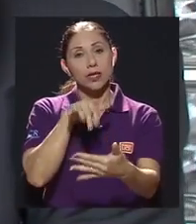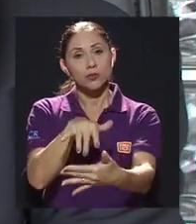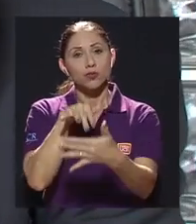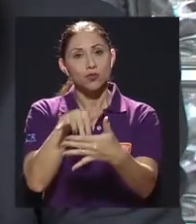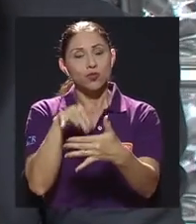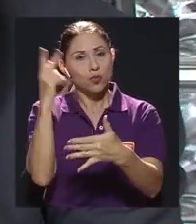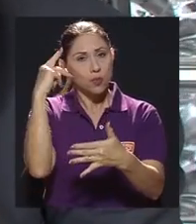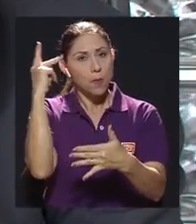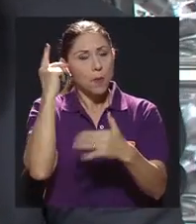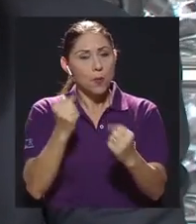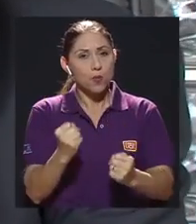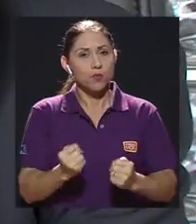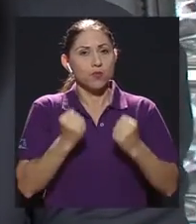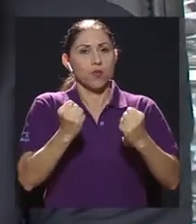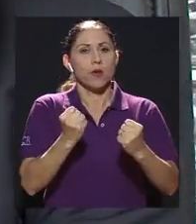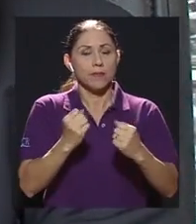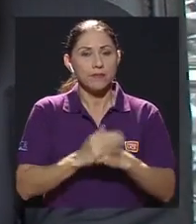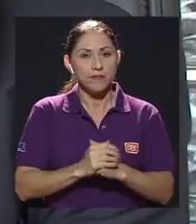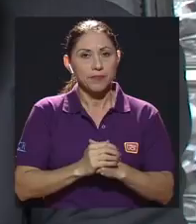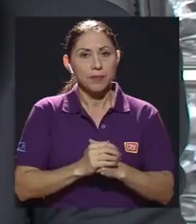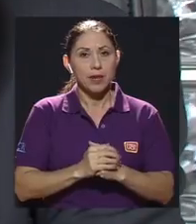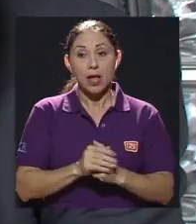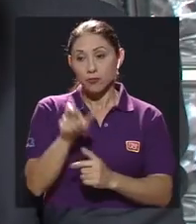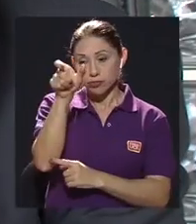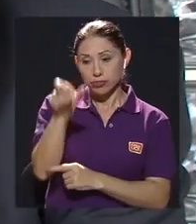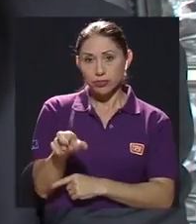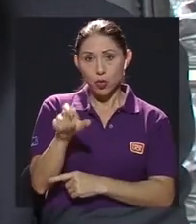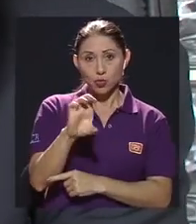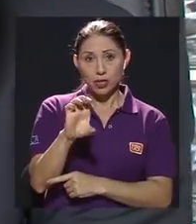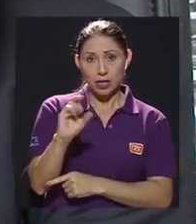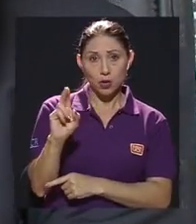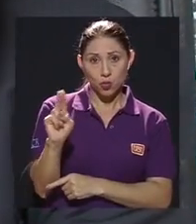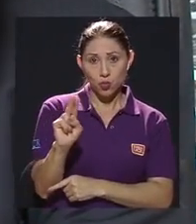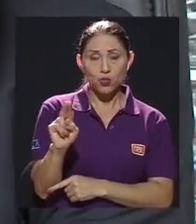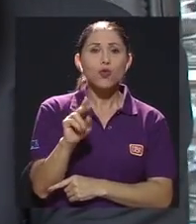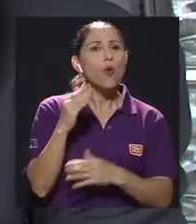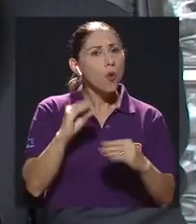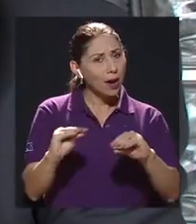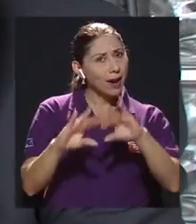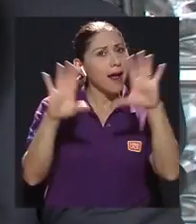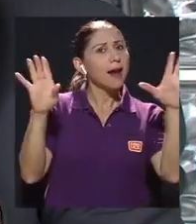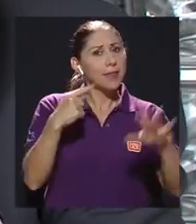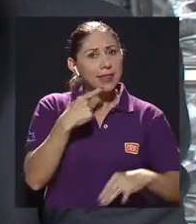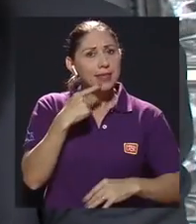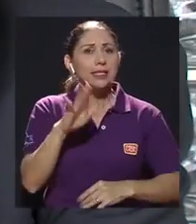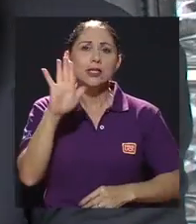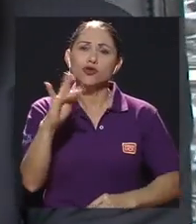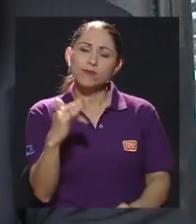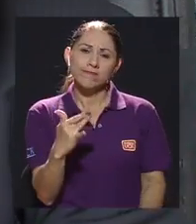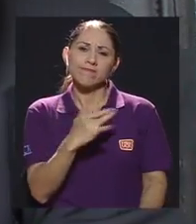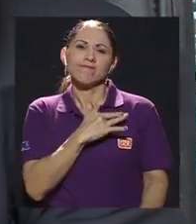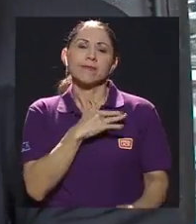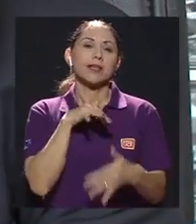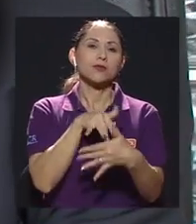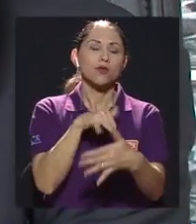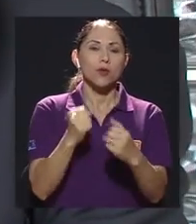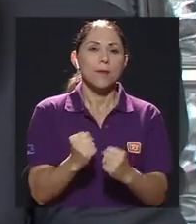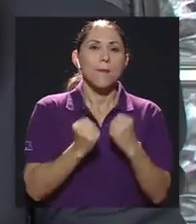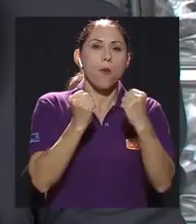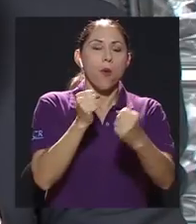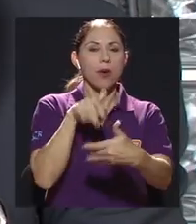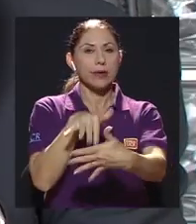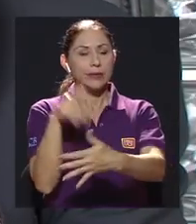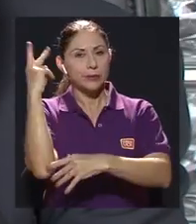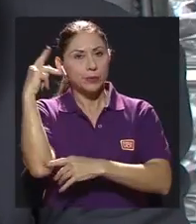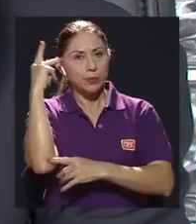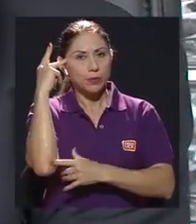del poder, muy claramente Constantino señala que su pasión es el estudio del poder y de la política.